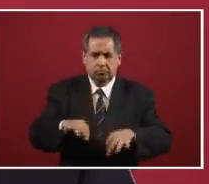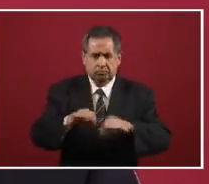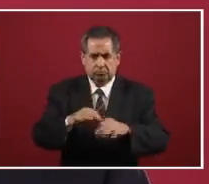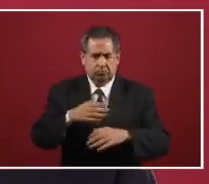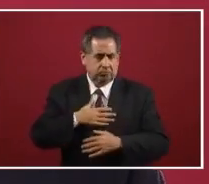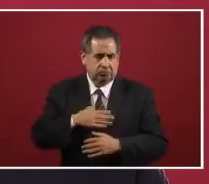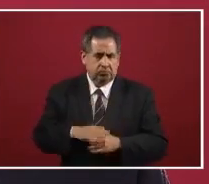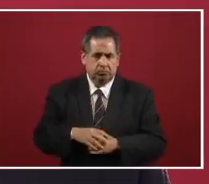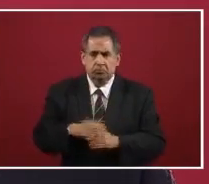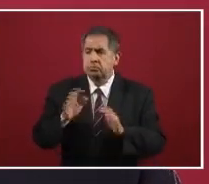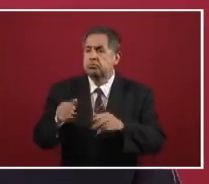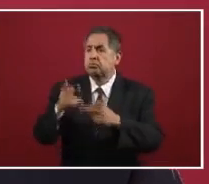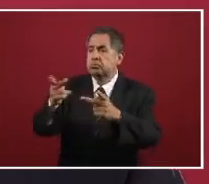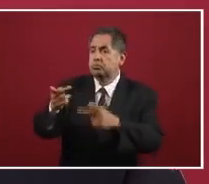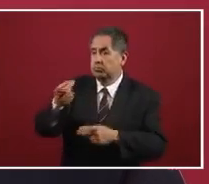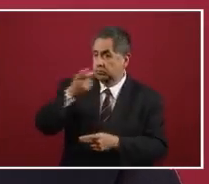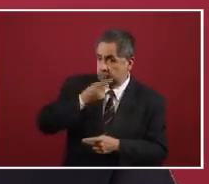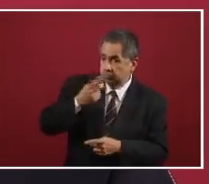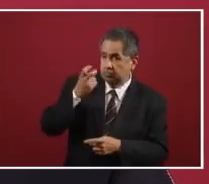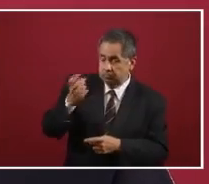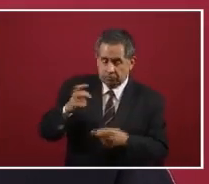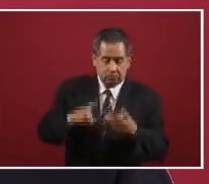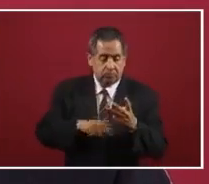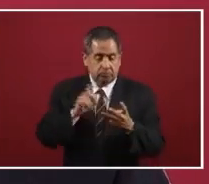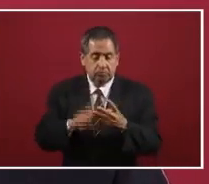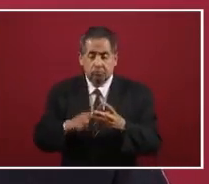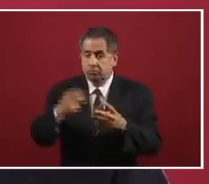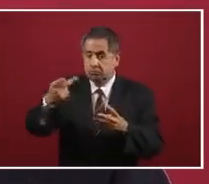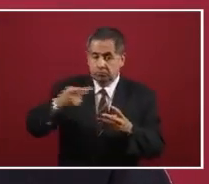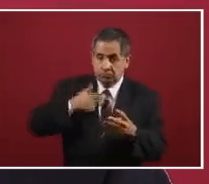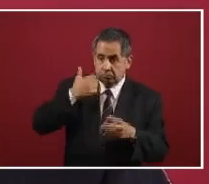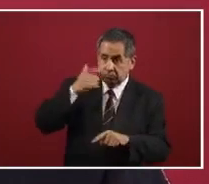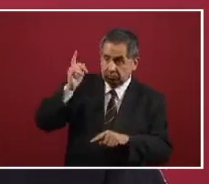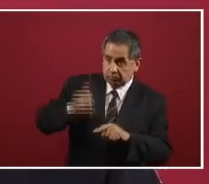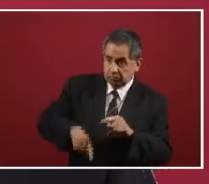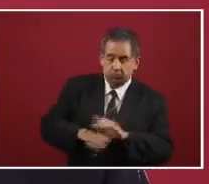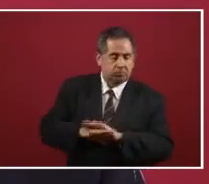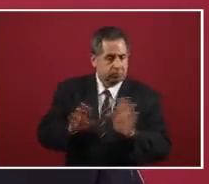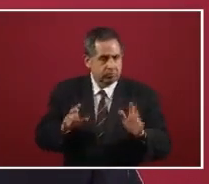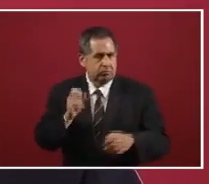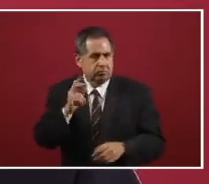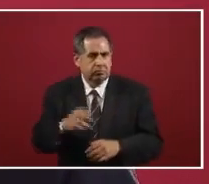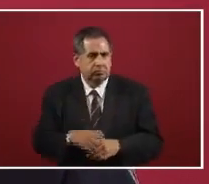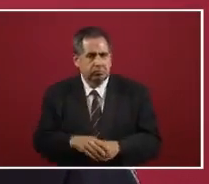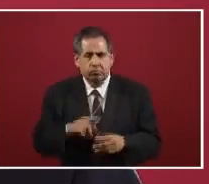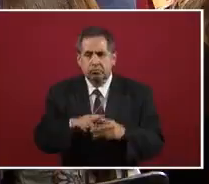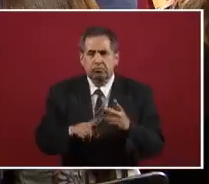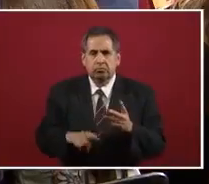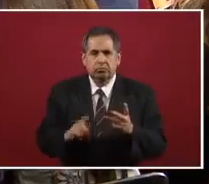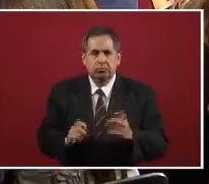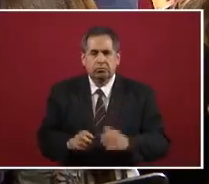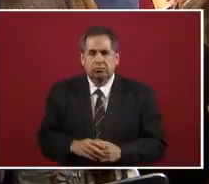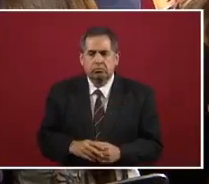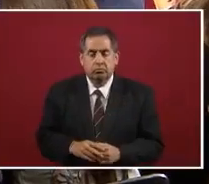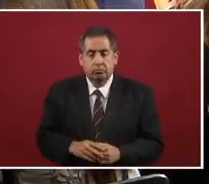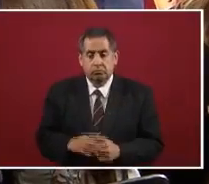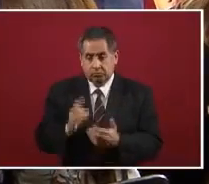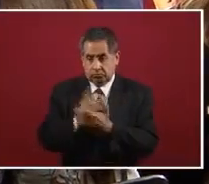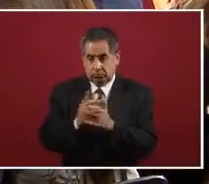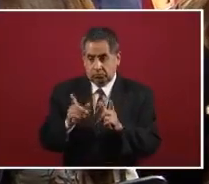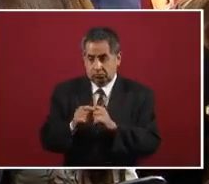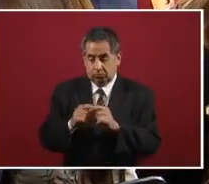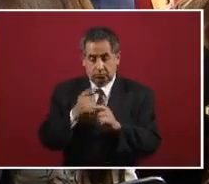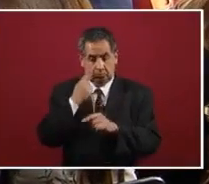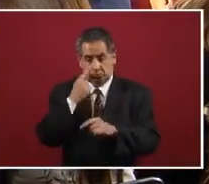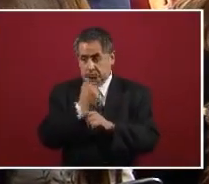y de plebiscito y de revocación de mandato, que no debemos de quedarnos solo con la